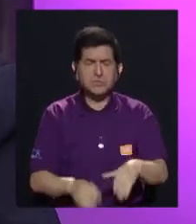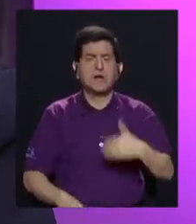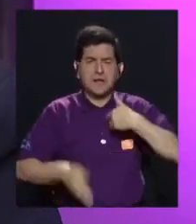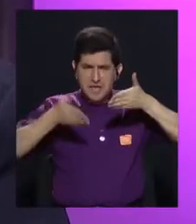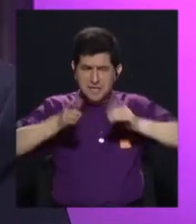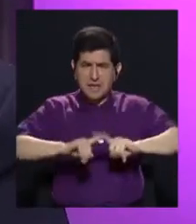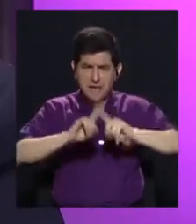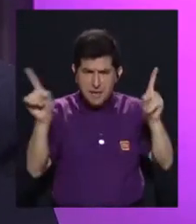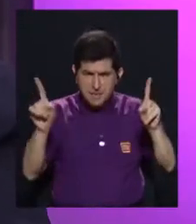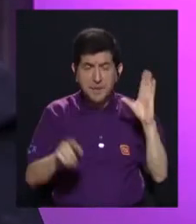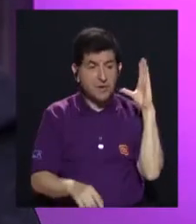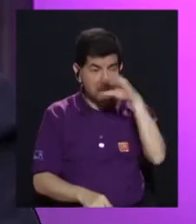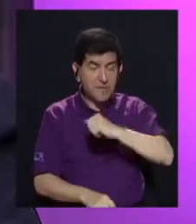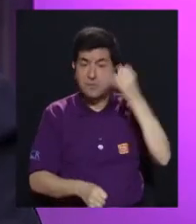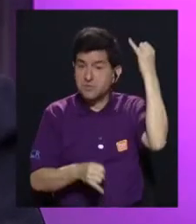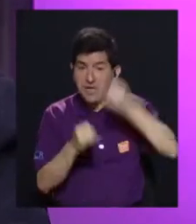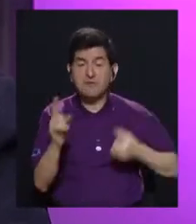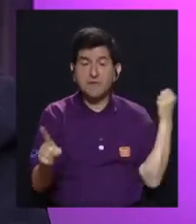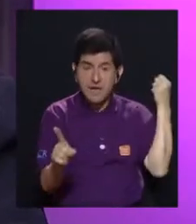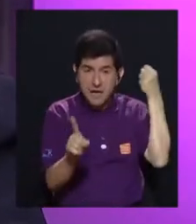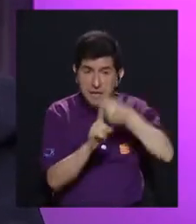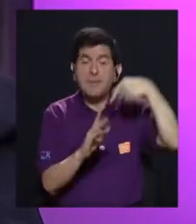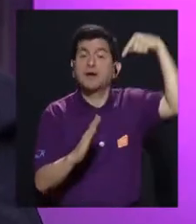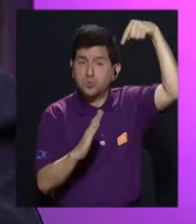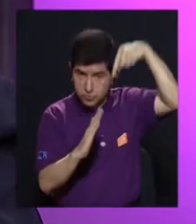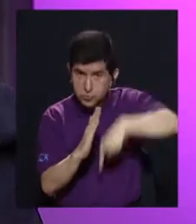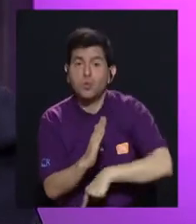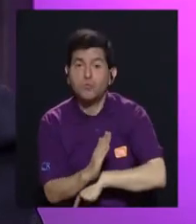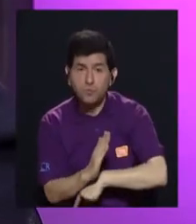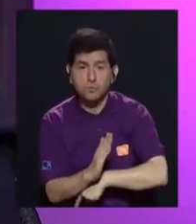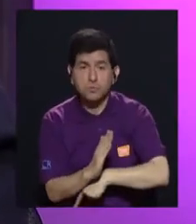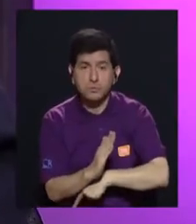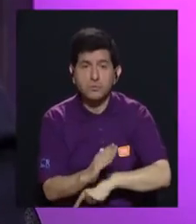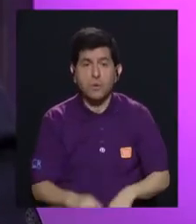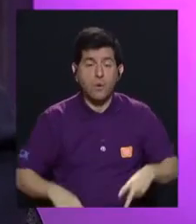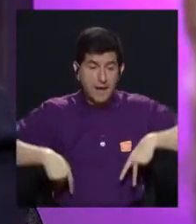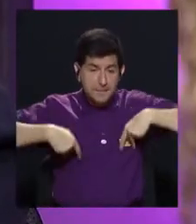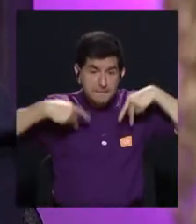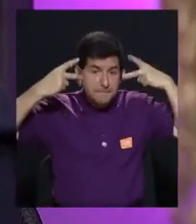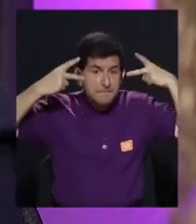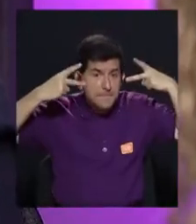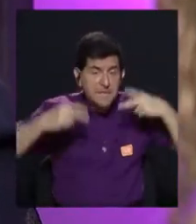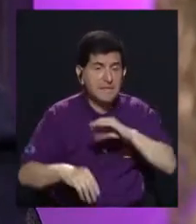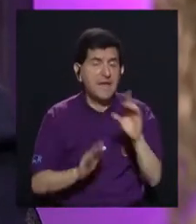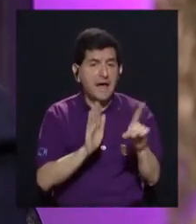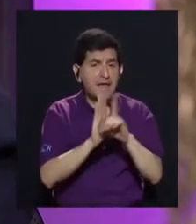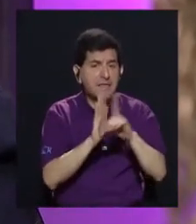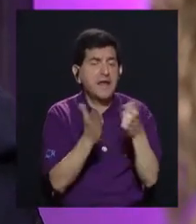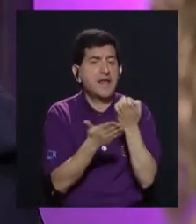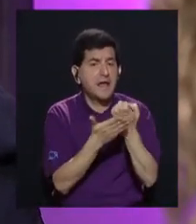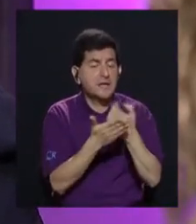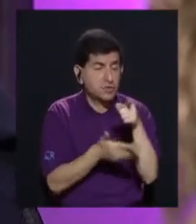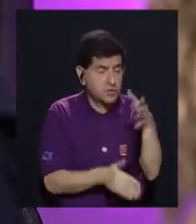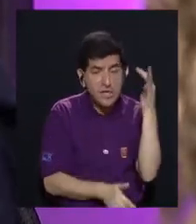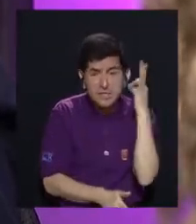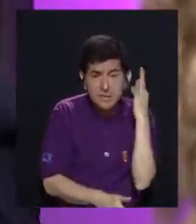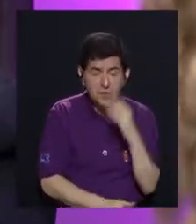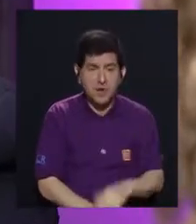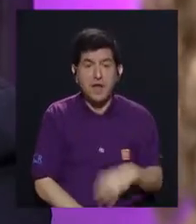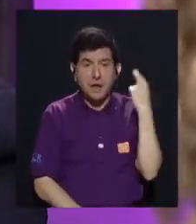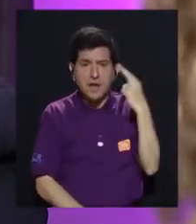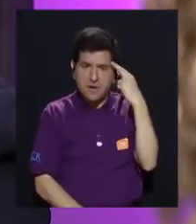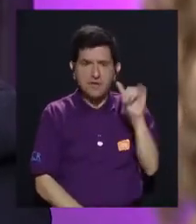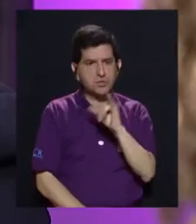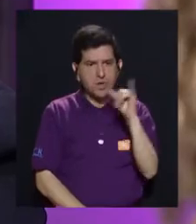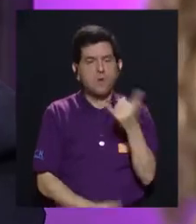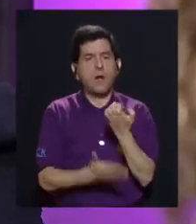nos damos cuenta es que terminan teniendo un impacto profundo en la vida y los derechos económicos de esas mujeres y por ende